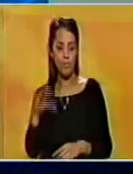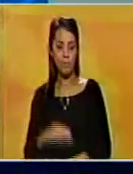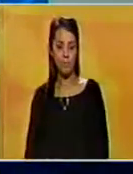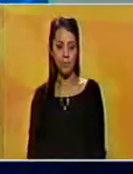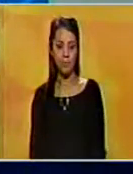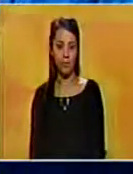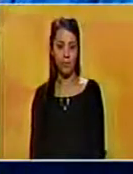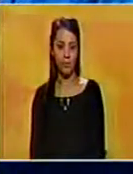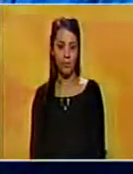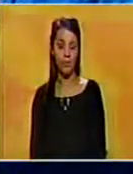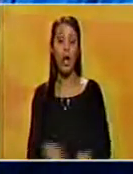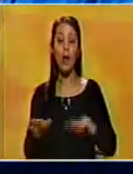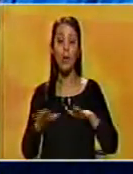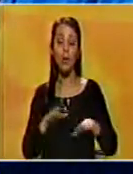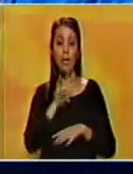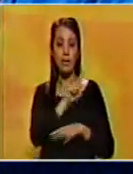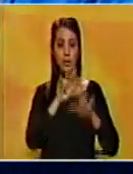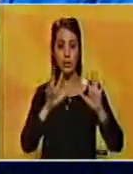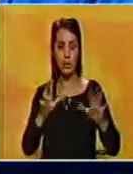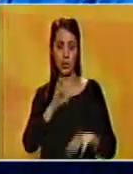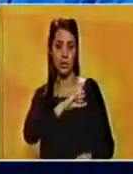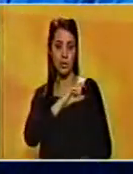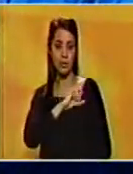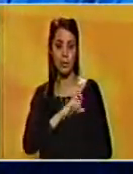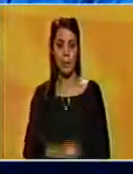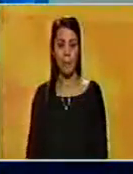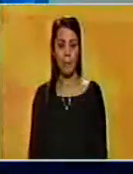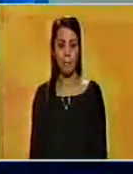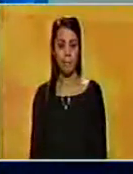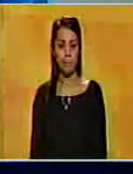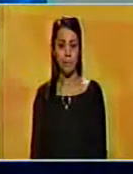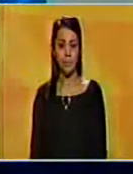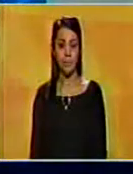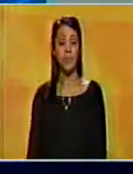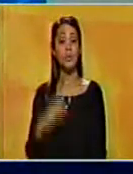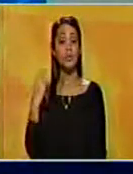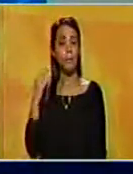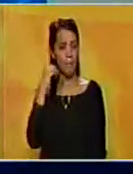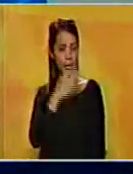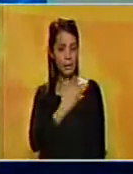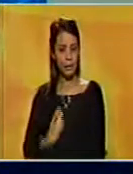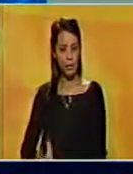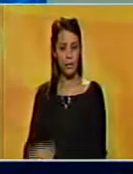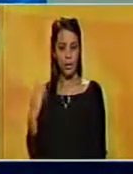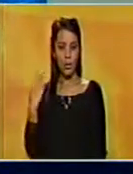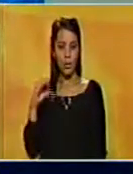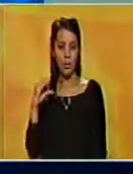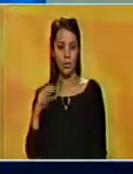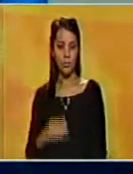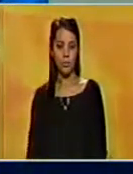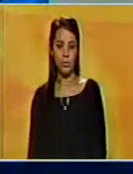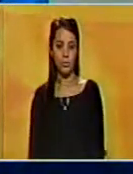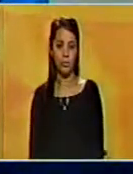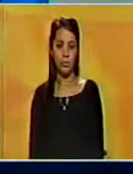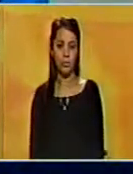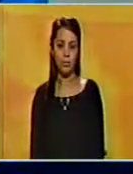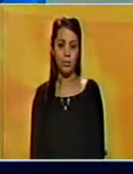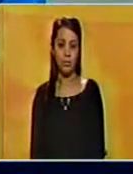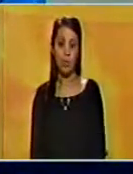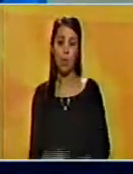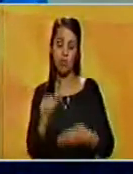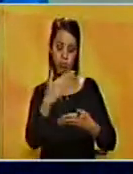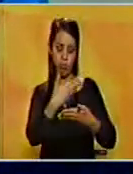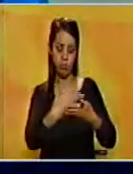El jueves 18 de enero. Y Santos tenía a detalle allí una